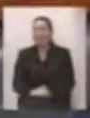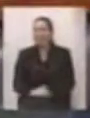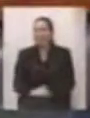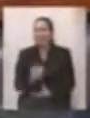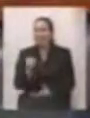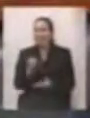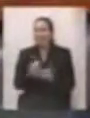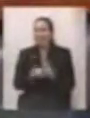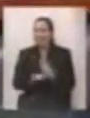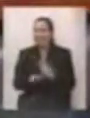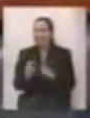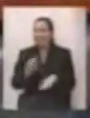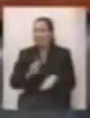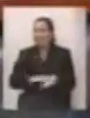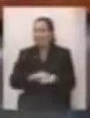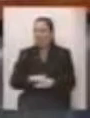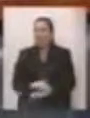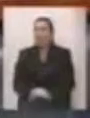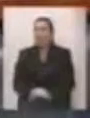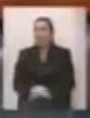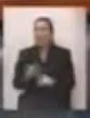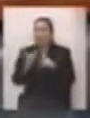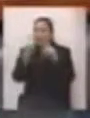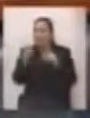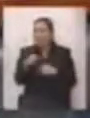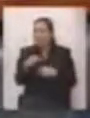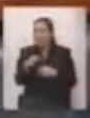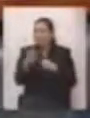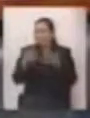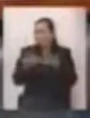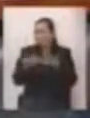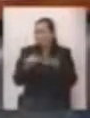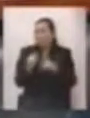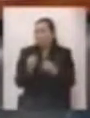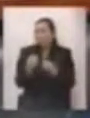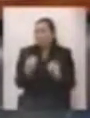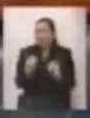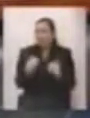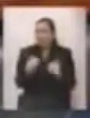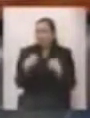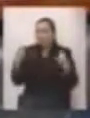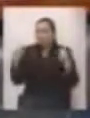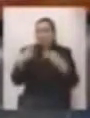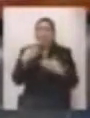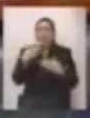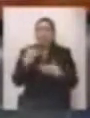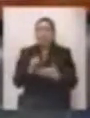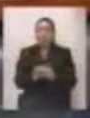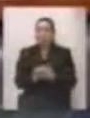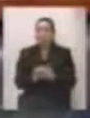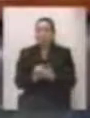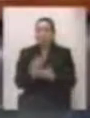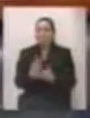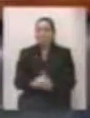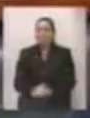imaginando. Los filtros han sido superados. Las cabinas de Internet tienen la obligación de dar un servicio como corresponde, iluminada, con luz blanca, con